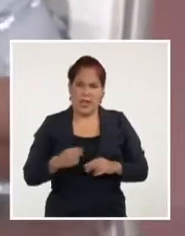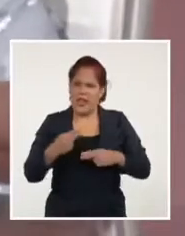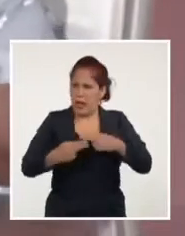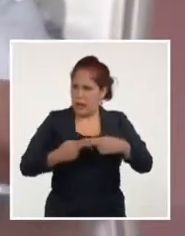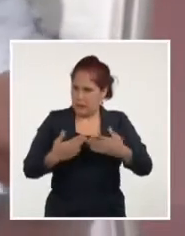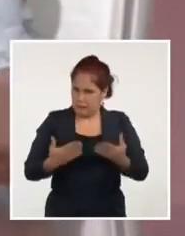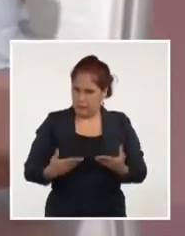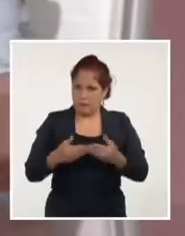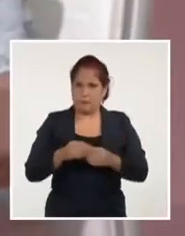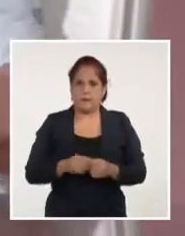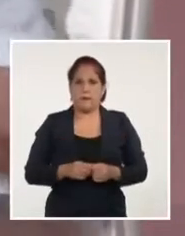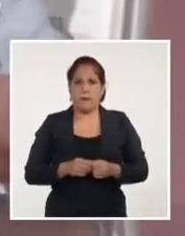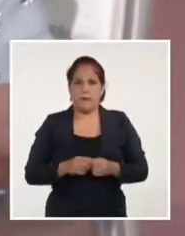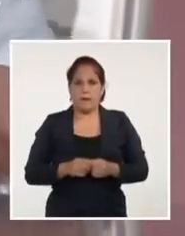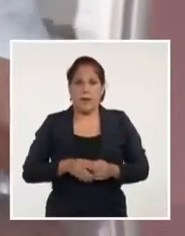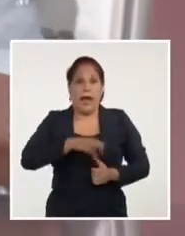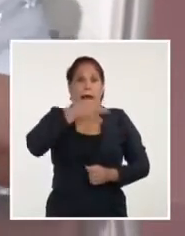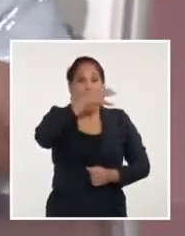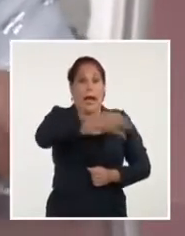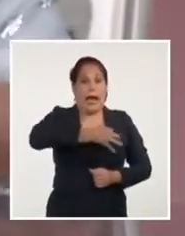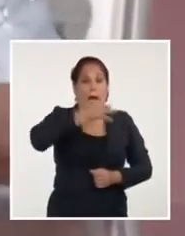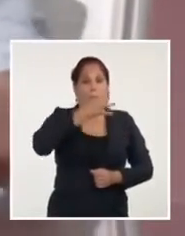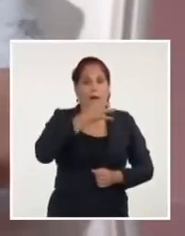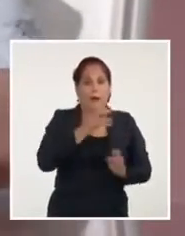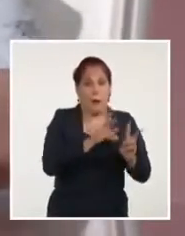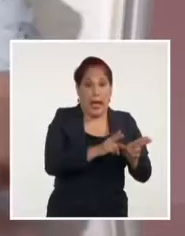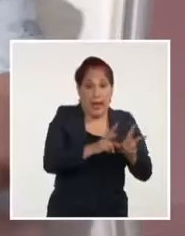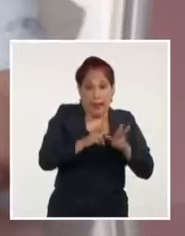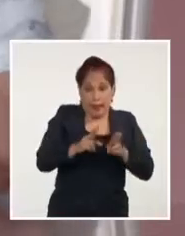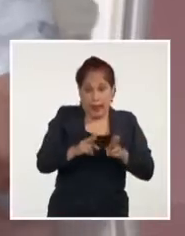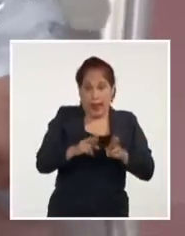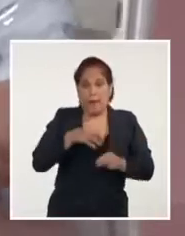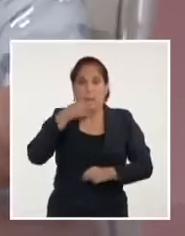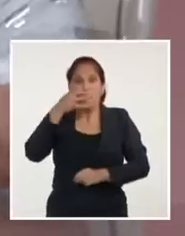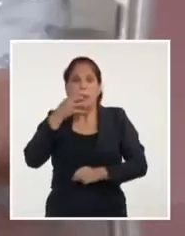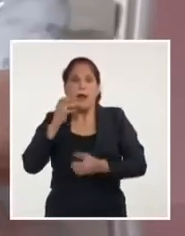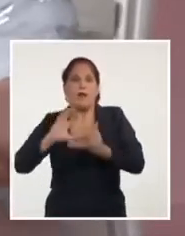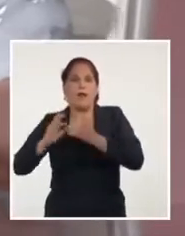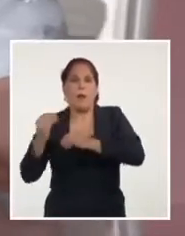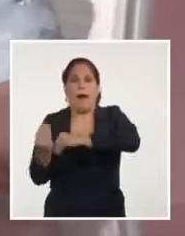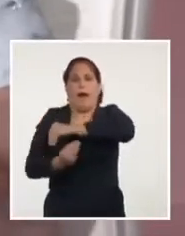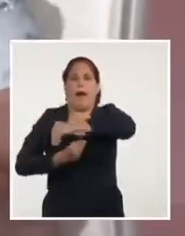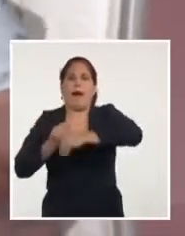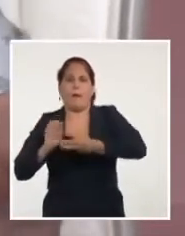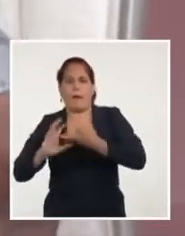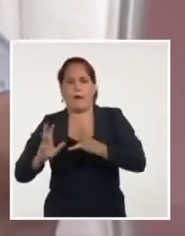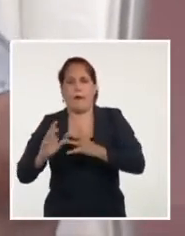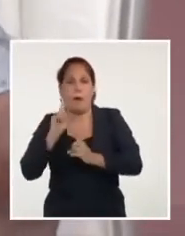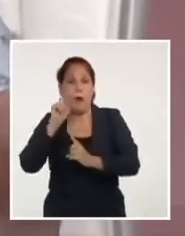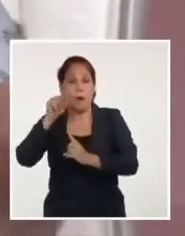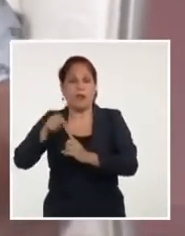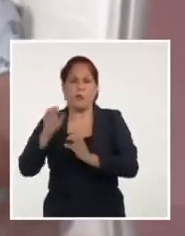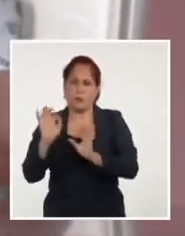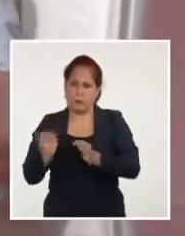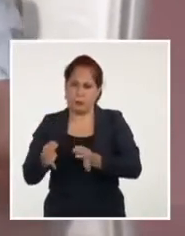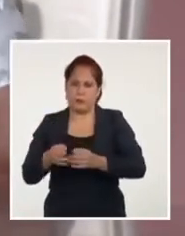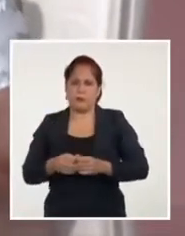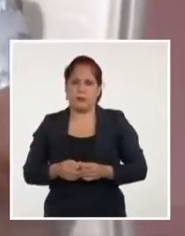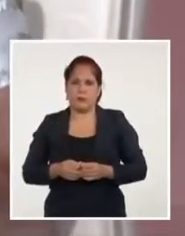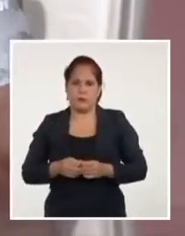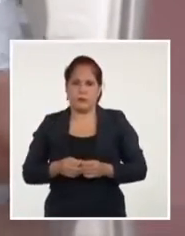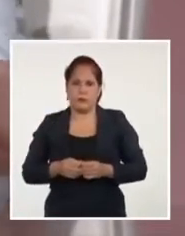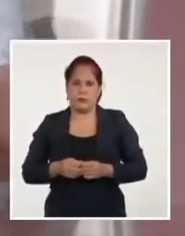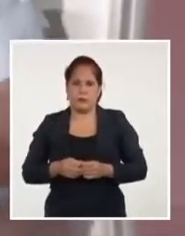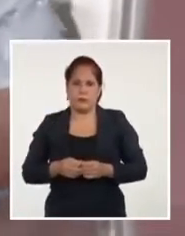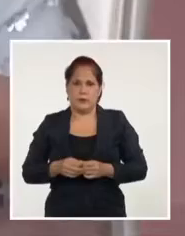al articular el discurso buscan diferentes maneras de expresarlo, pero la esencia que subyace es la misma. Entonces hay una construcción